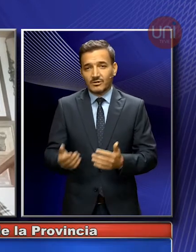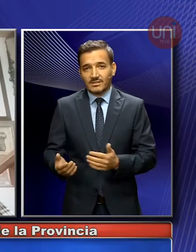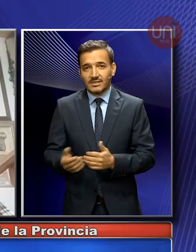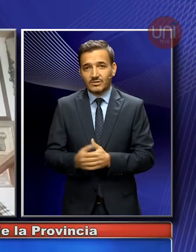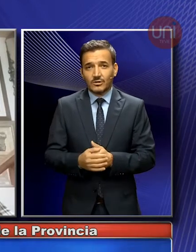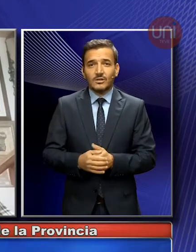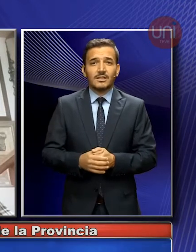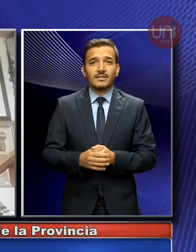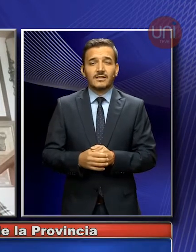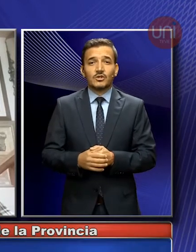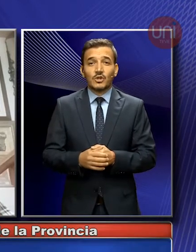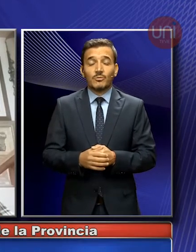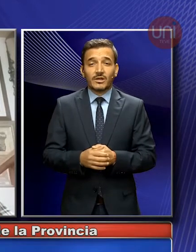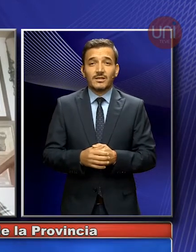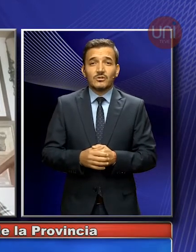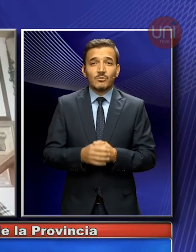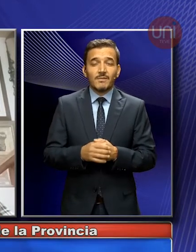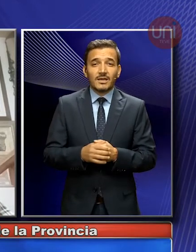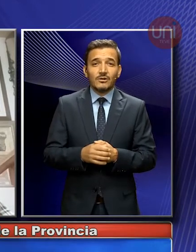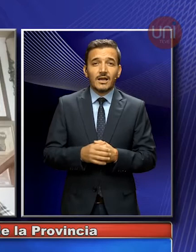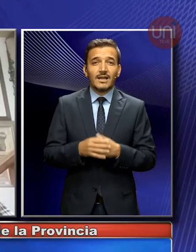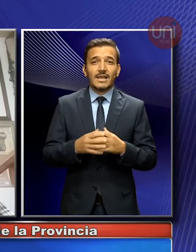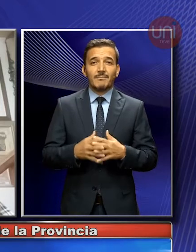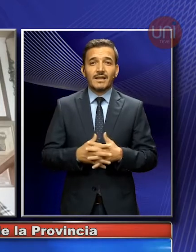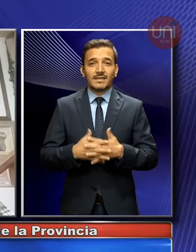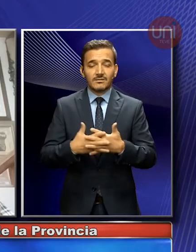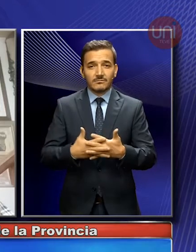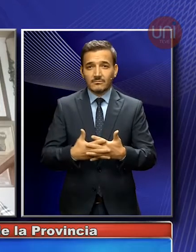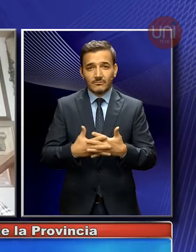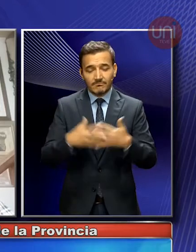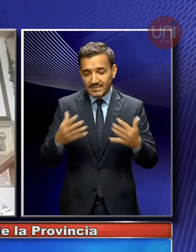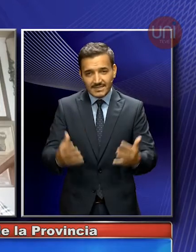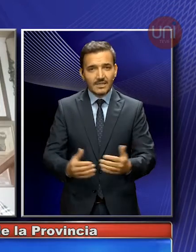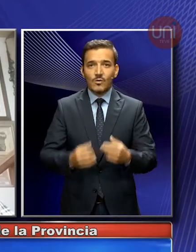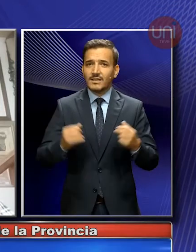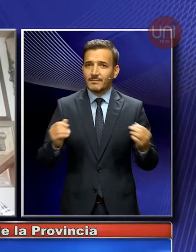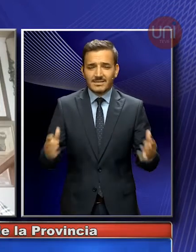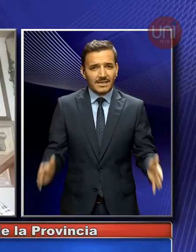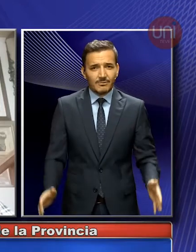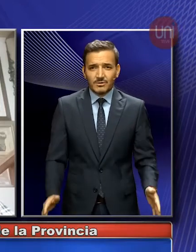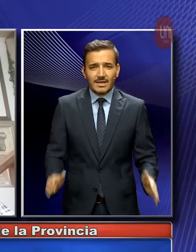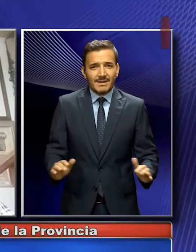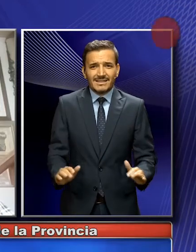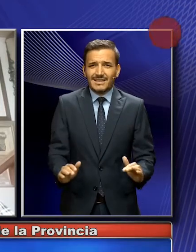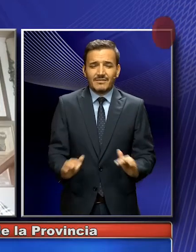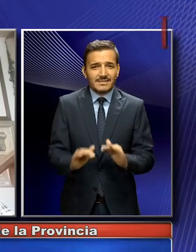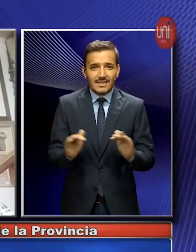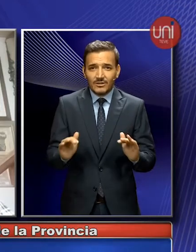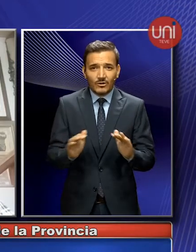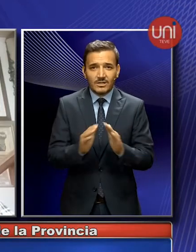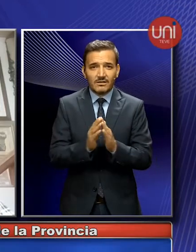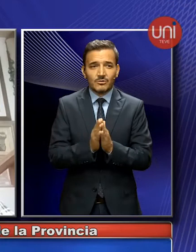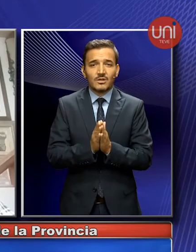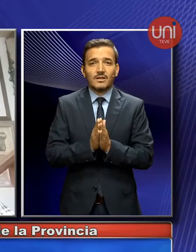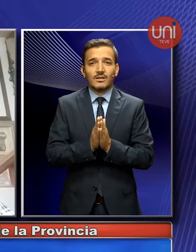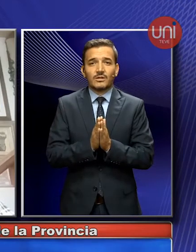en este caso de los chicos, porque yo me imagino en la práctica, más allá del guante, más allá de la posibilidad de la manta, de la frazada, de todo lo que